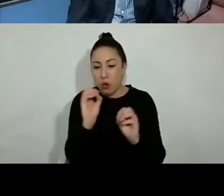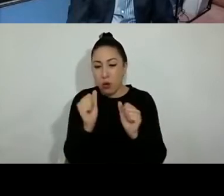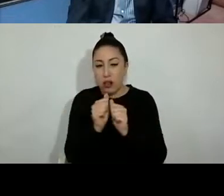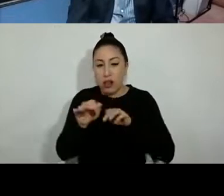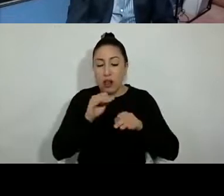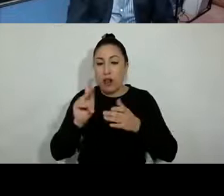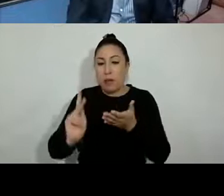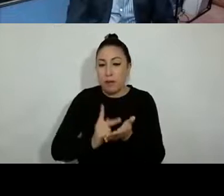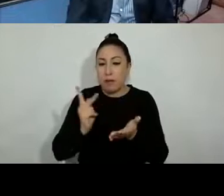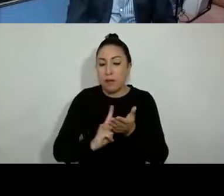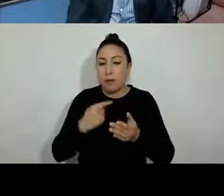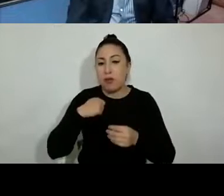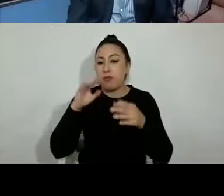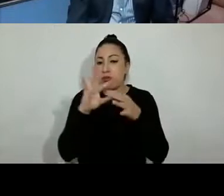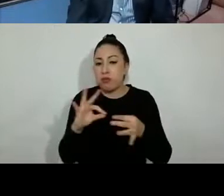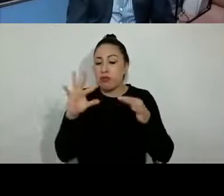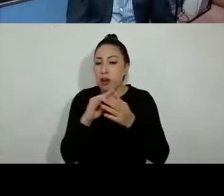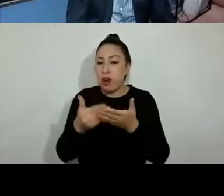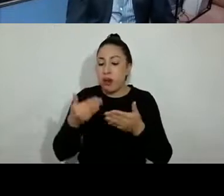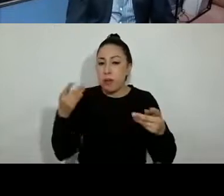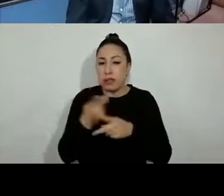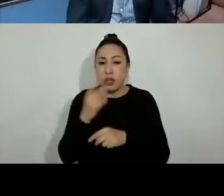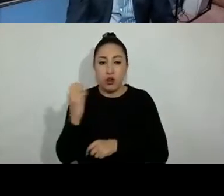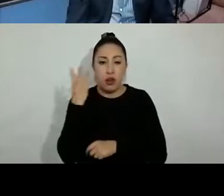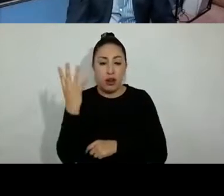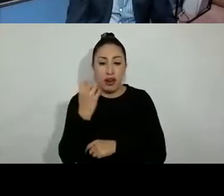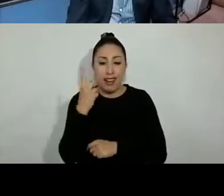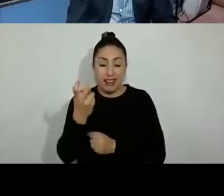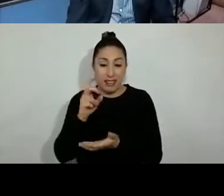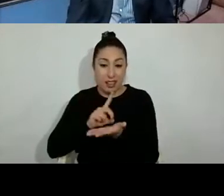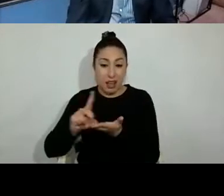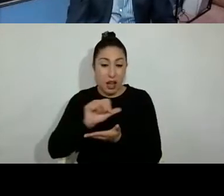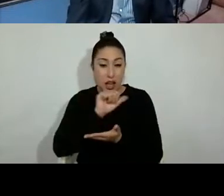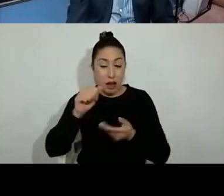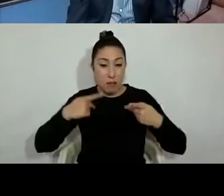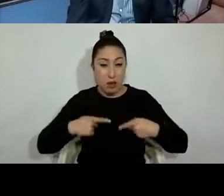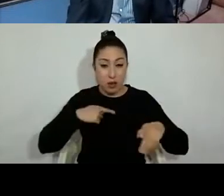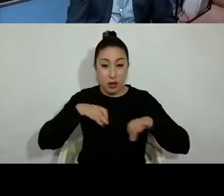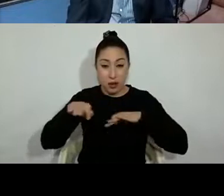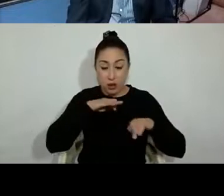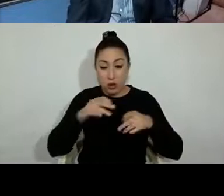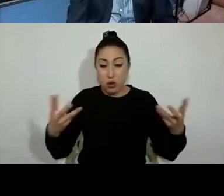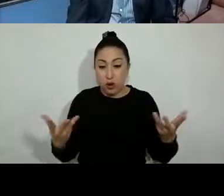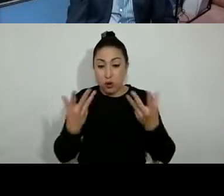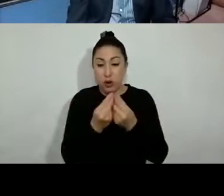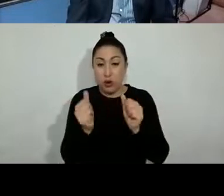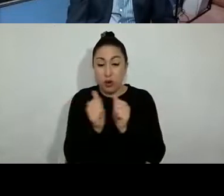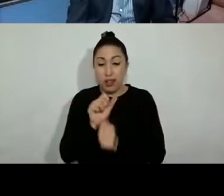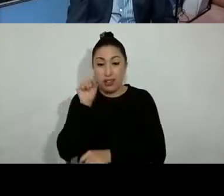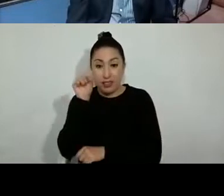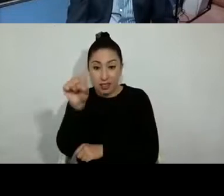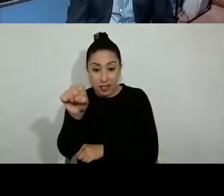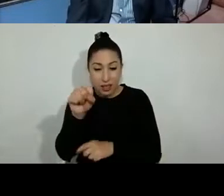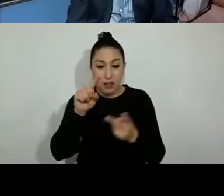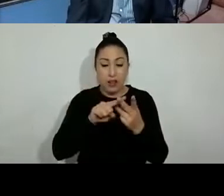en mis clases. O el derecho laboral o los sindicatos o las demandas